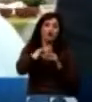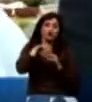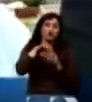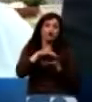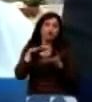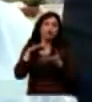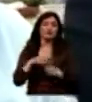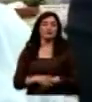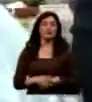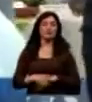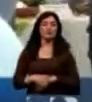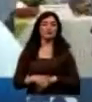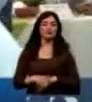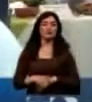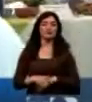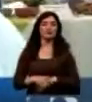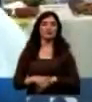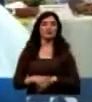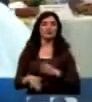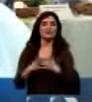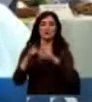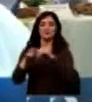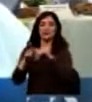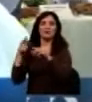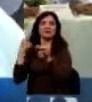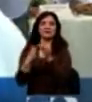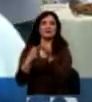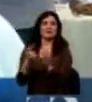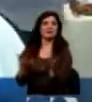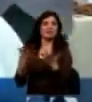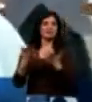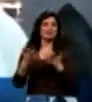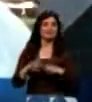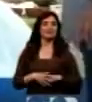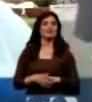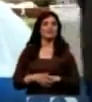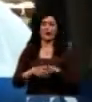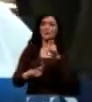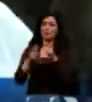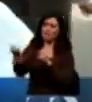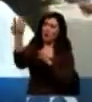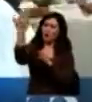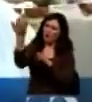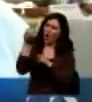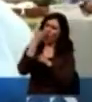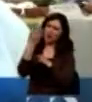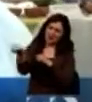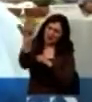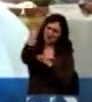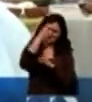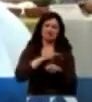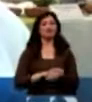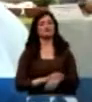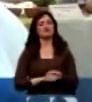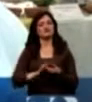esperamos, y no creo que solo este mercado, sino todos los mercados de Quito, de que la gente venga, acuda a los mercados, de que